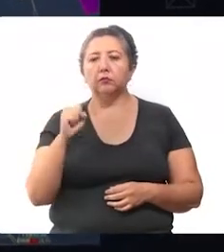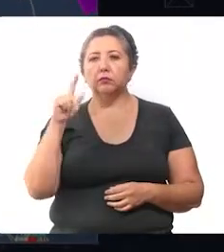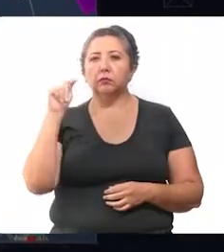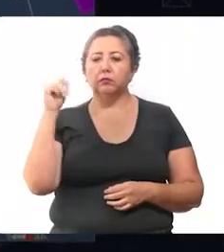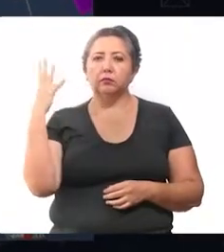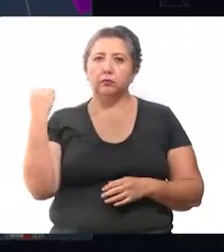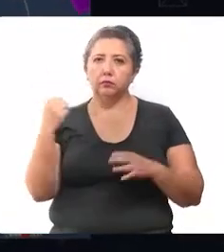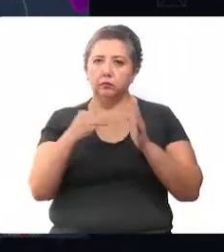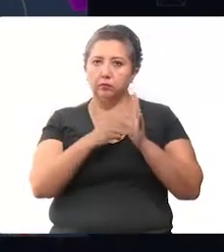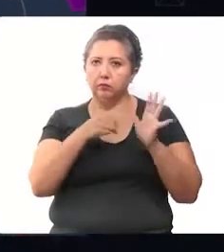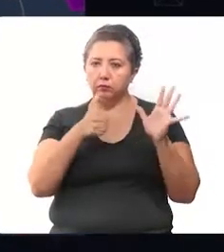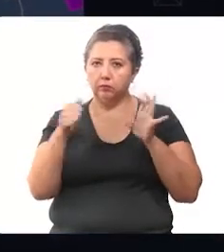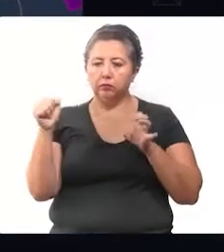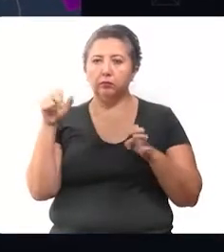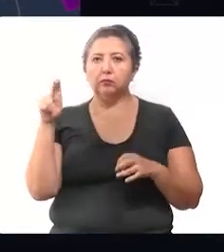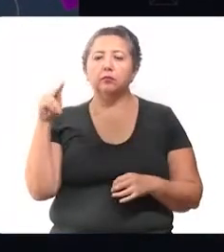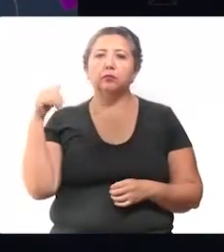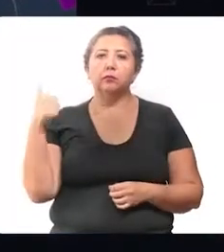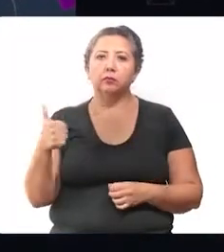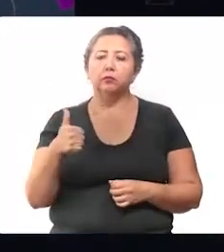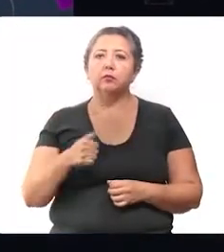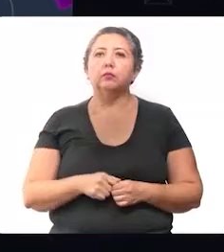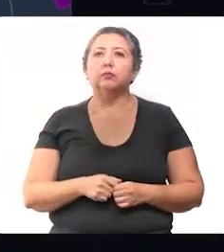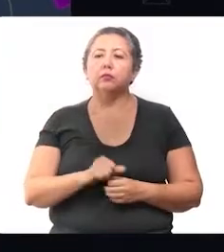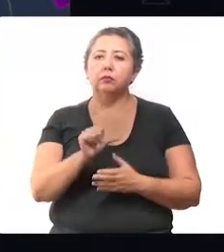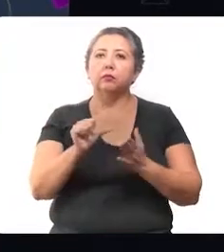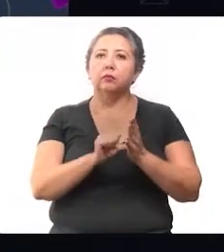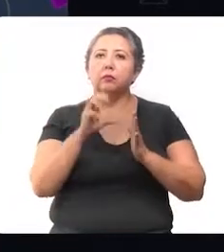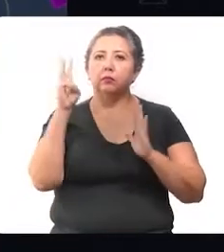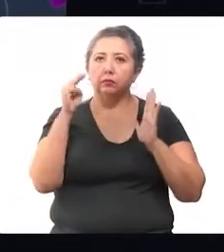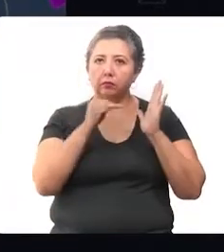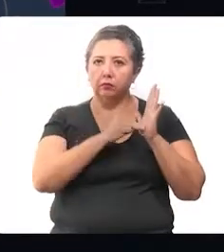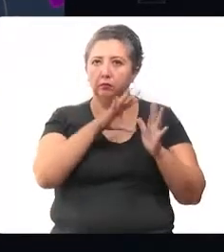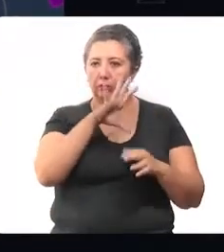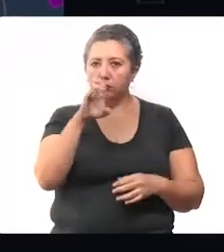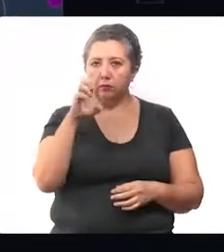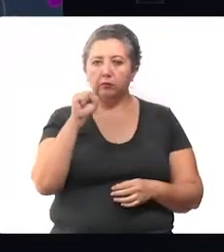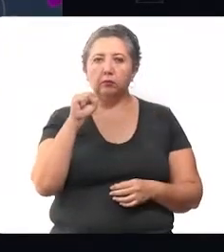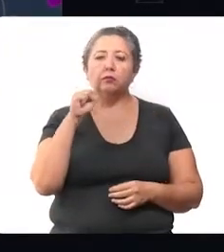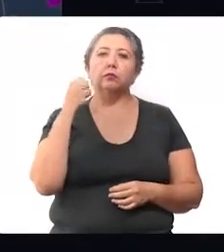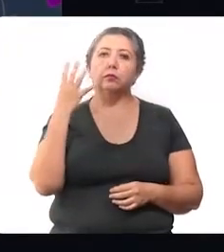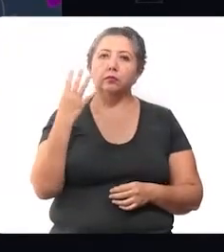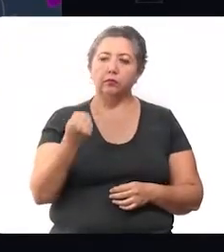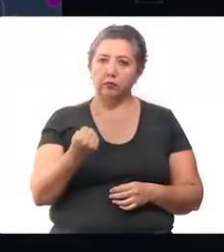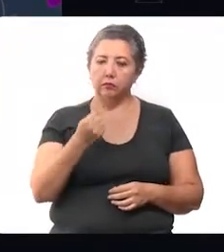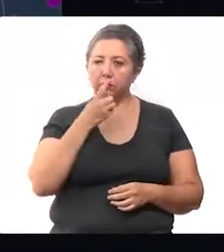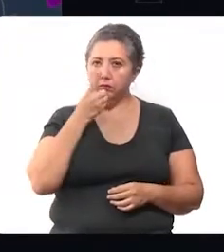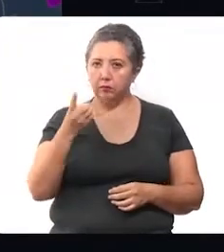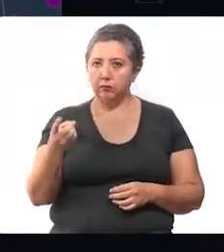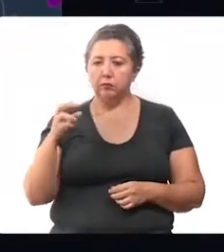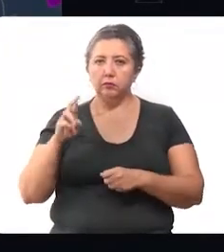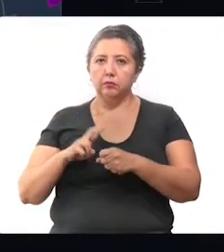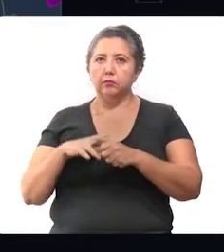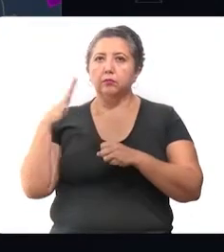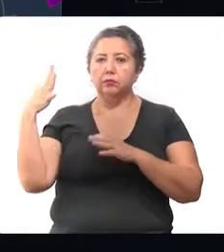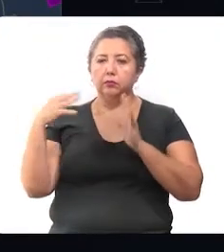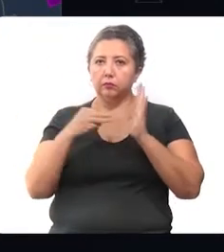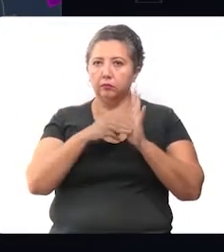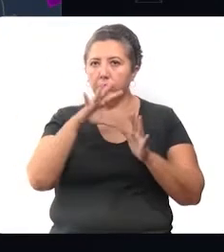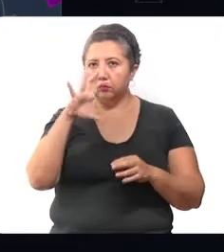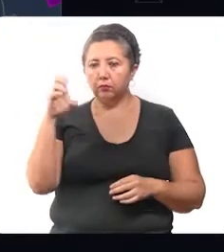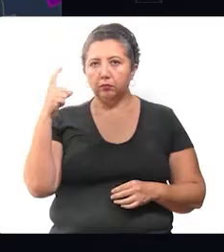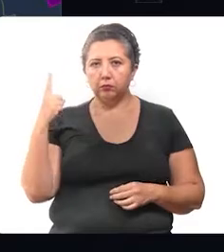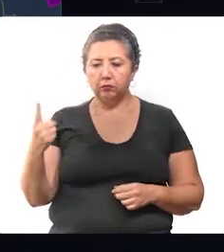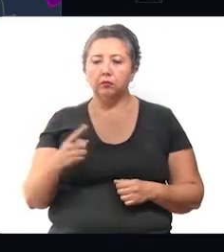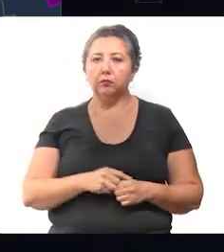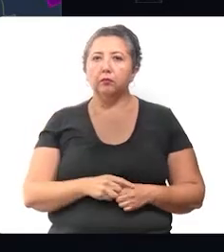zona oriente 9.686, en la zona centro 3.569, en la zona sur